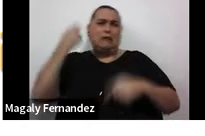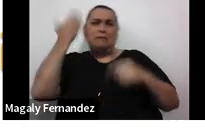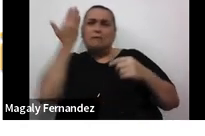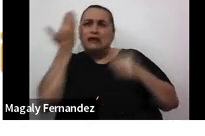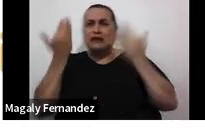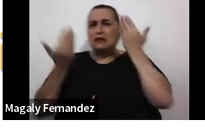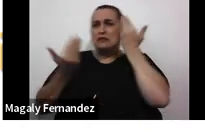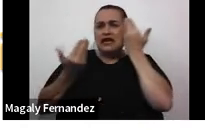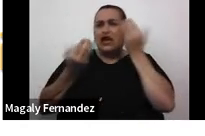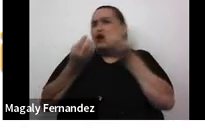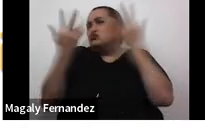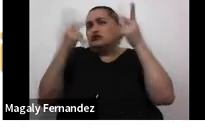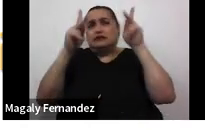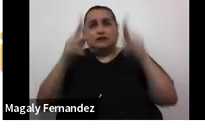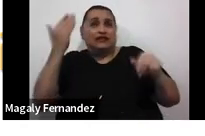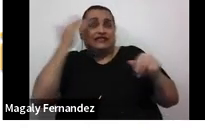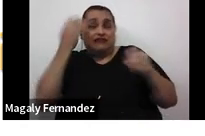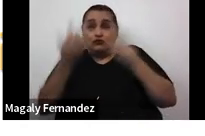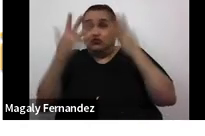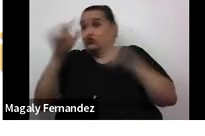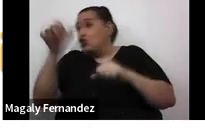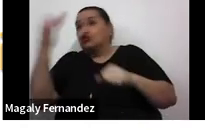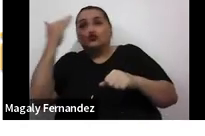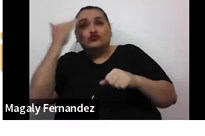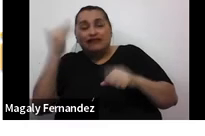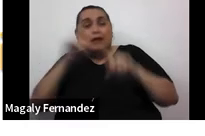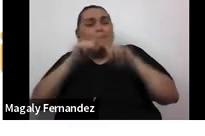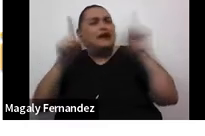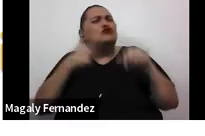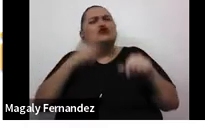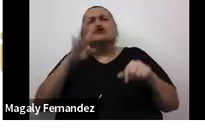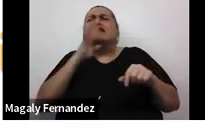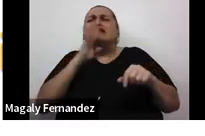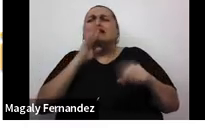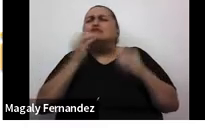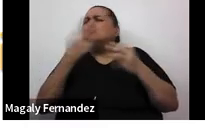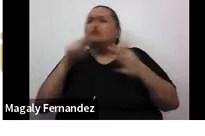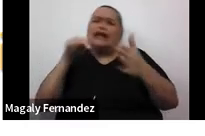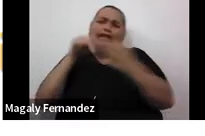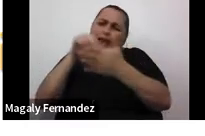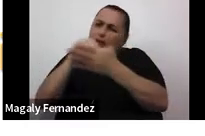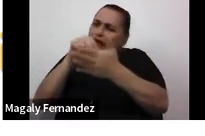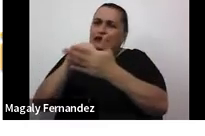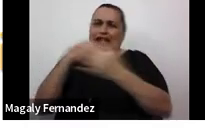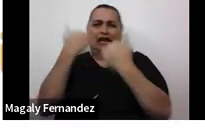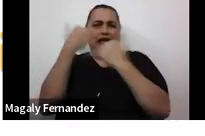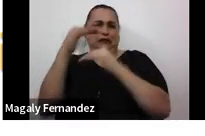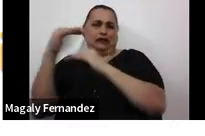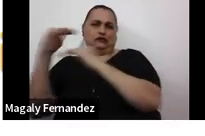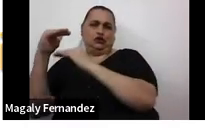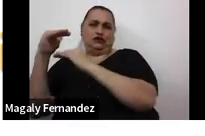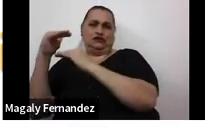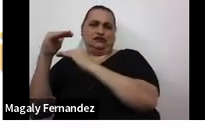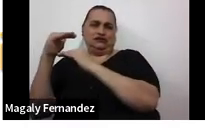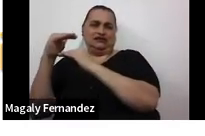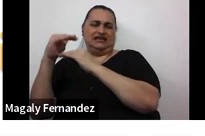alguna gente sabe Mucho alguna gente no sabe tanto pero pero lo que más le hemos entrado es a la limitaciones las hemos dicho este que